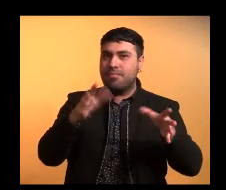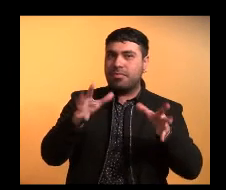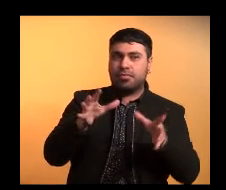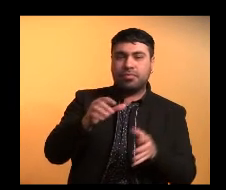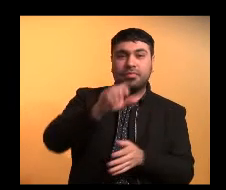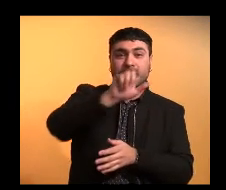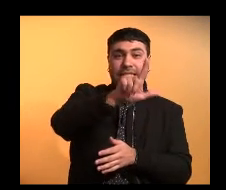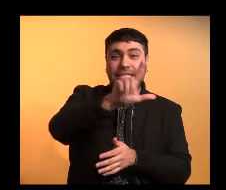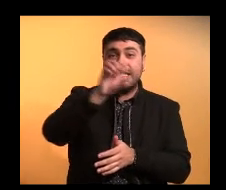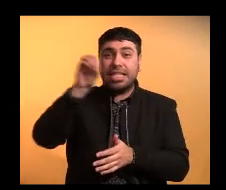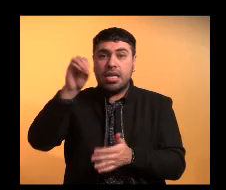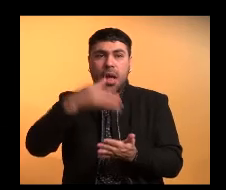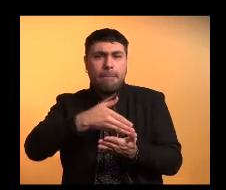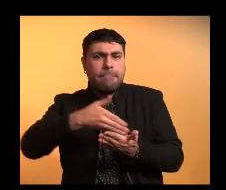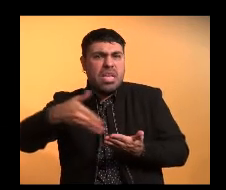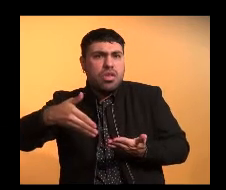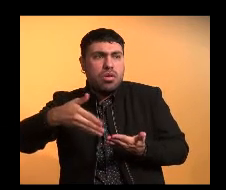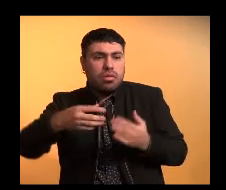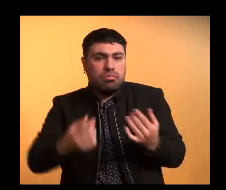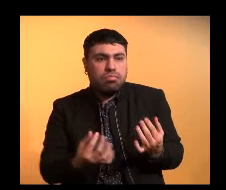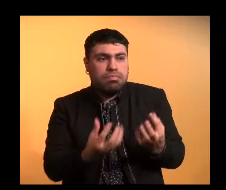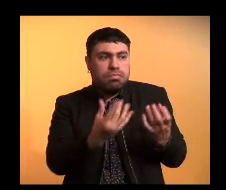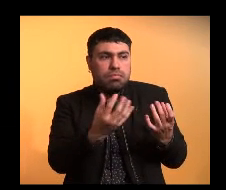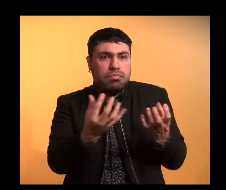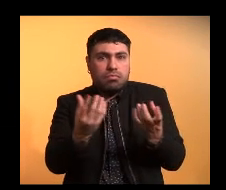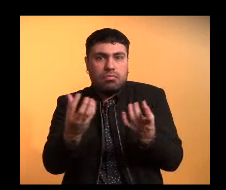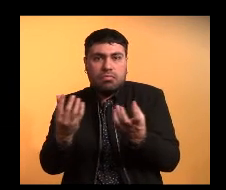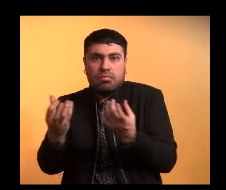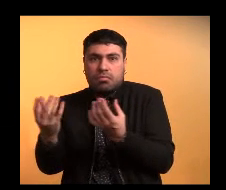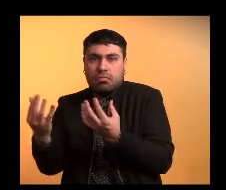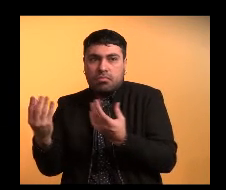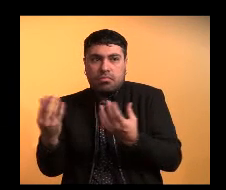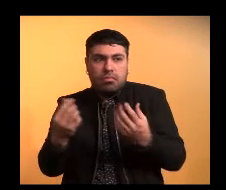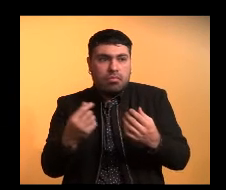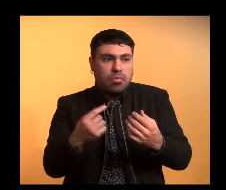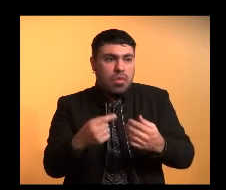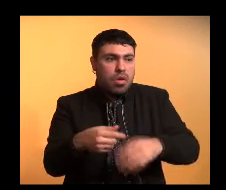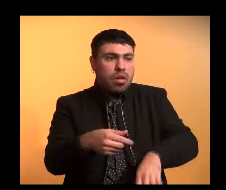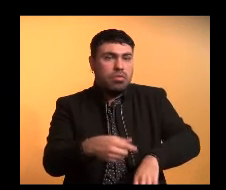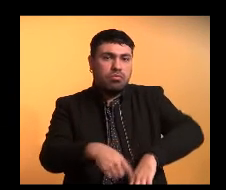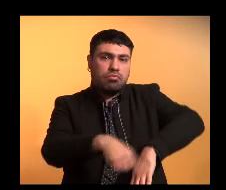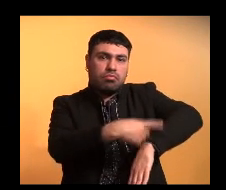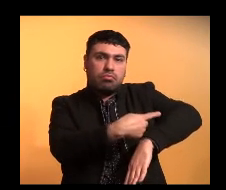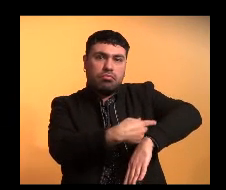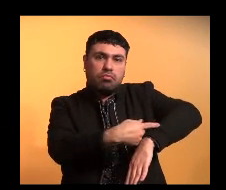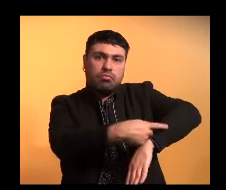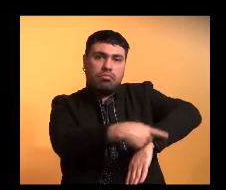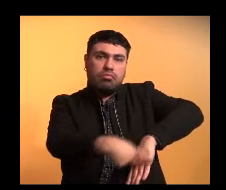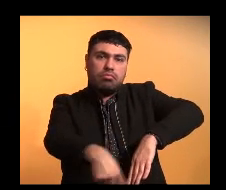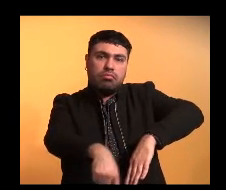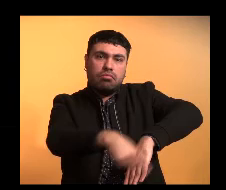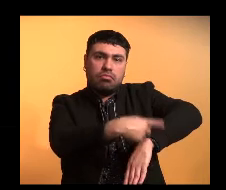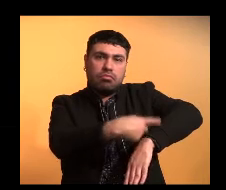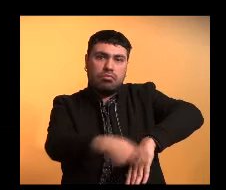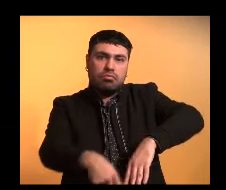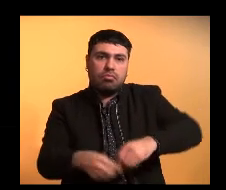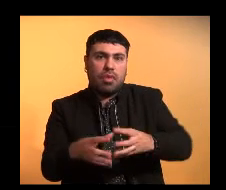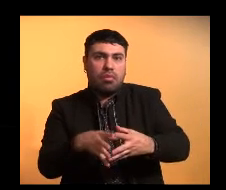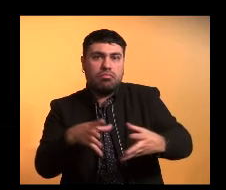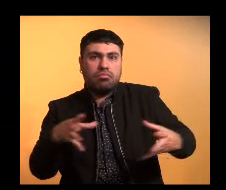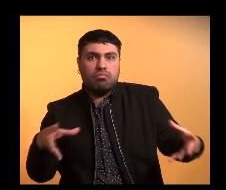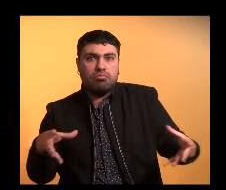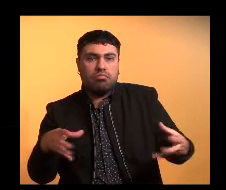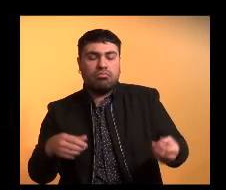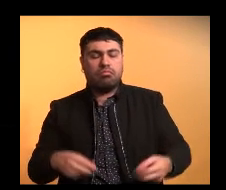millones de durbileas, 70 millones de cochayuyos flotando. Y ahí yo puse en este mapita del hemisferio sur, coloqué acá